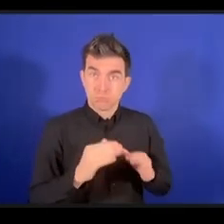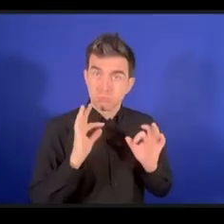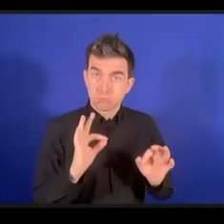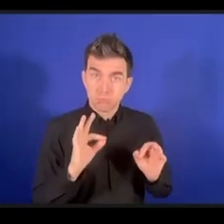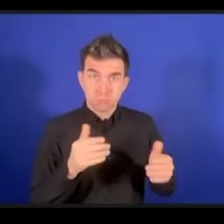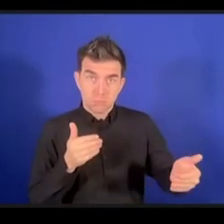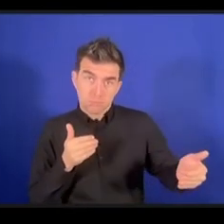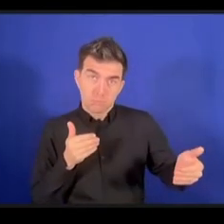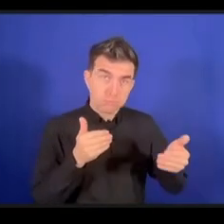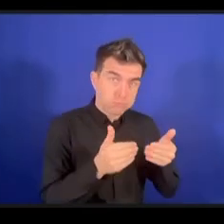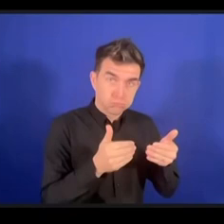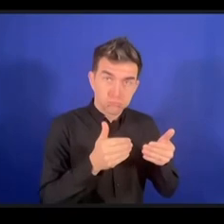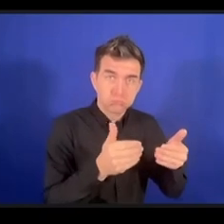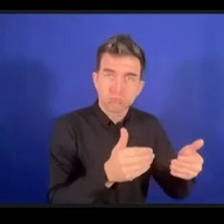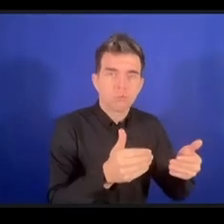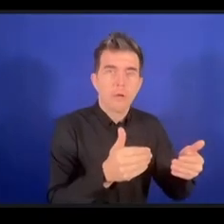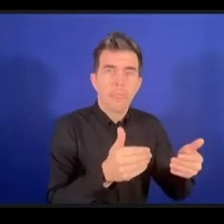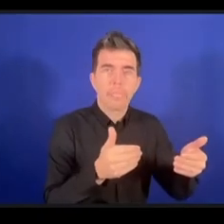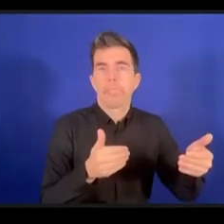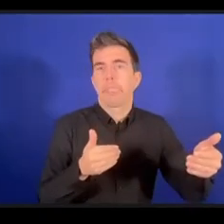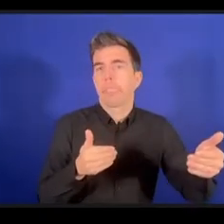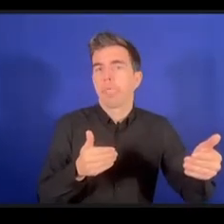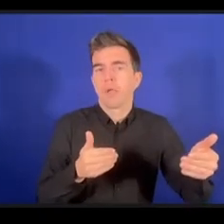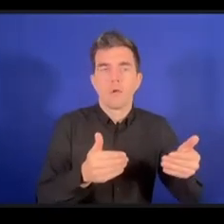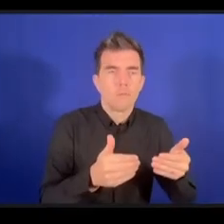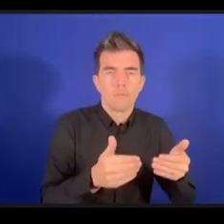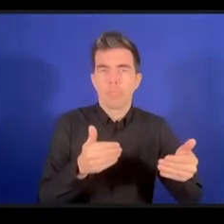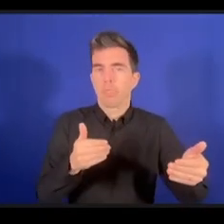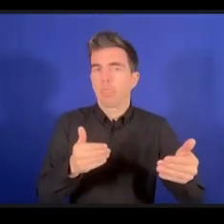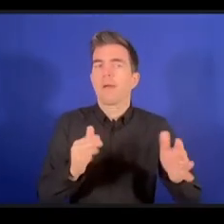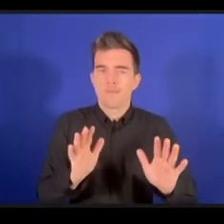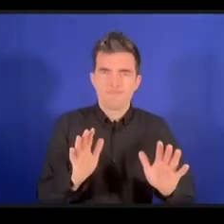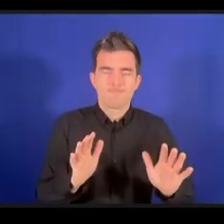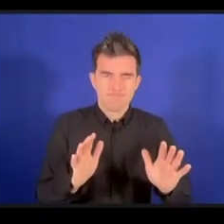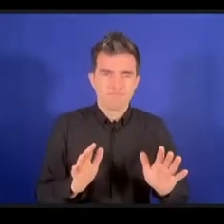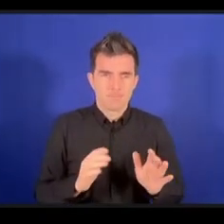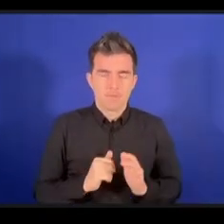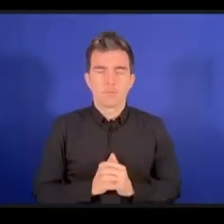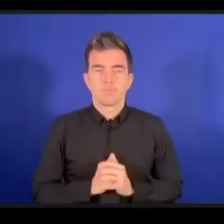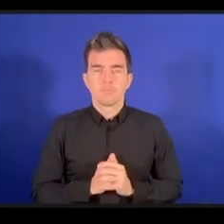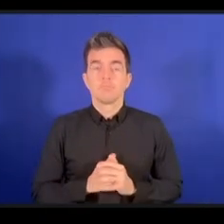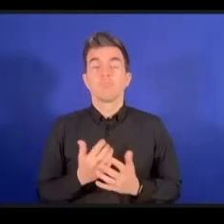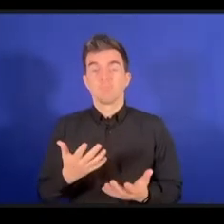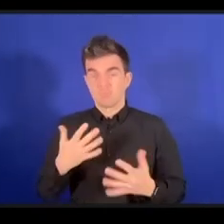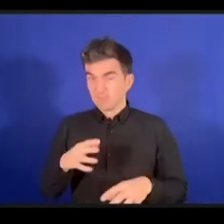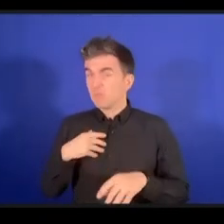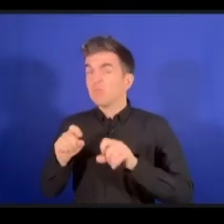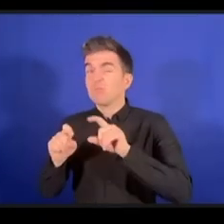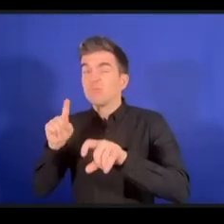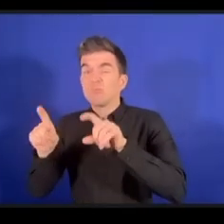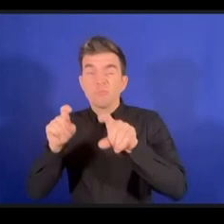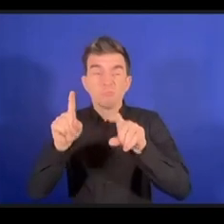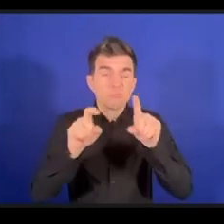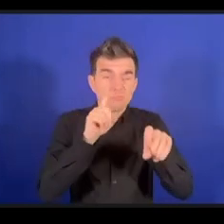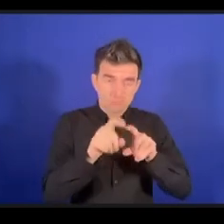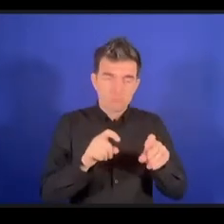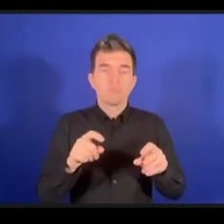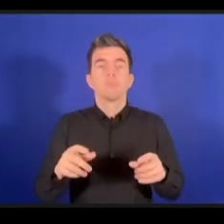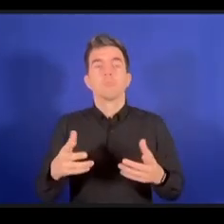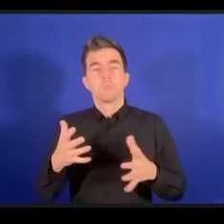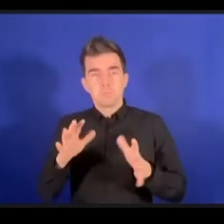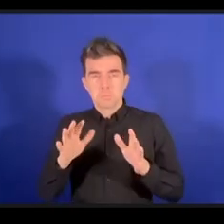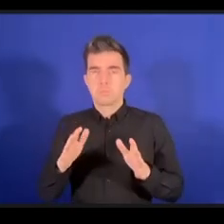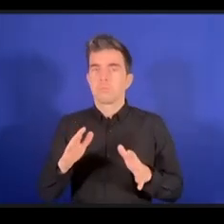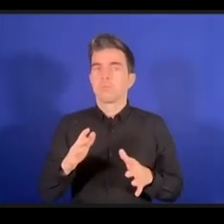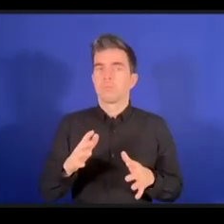encuesta realizada sobre un millón de sitios web en 2022 nos deja